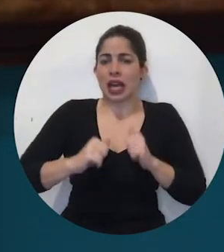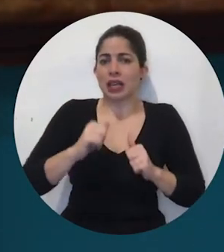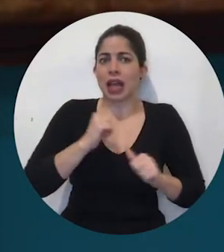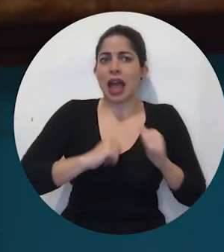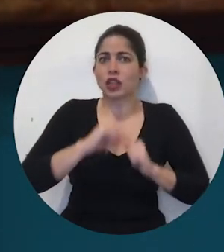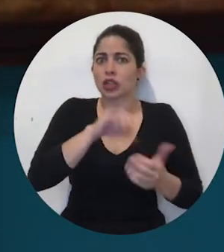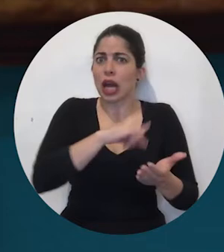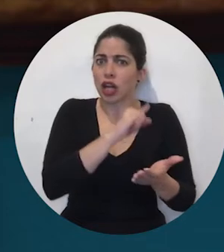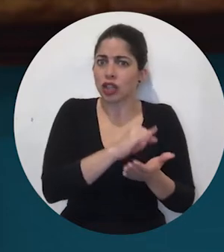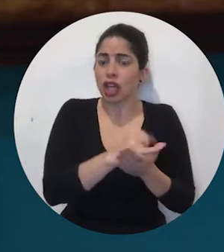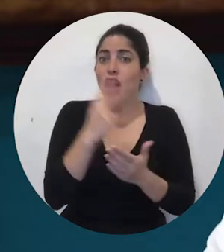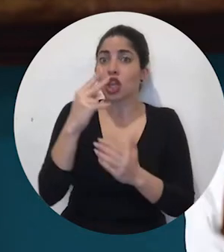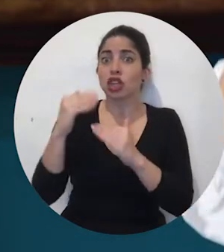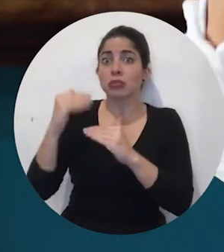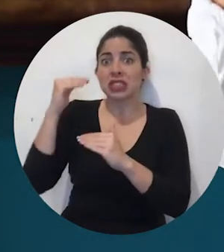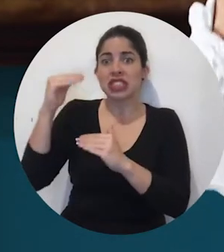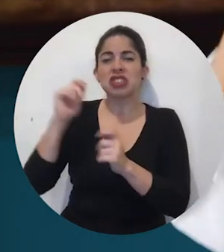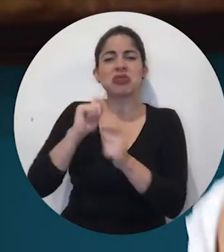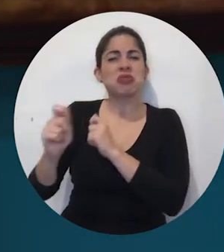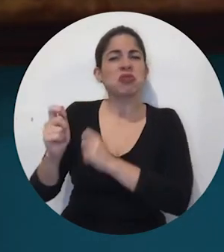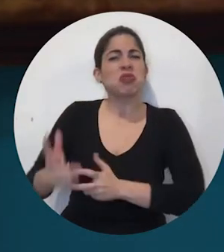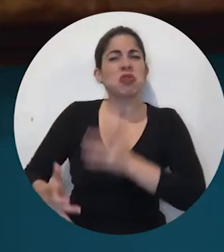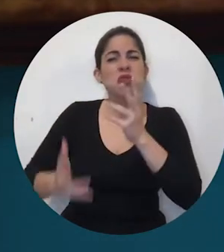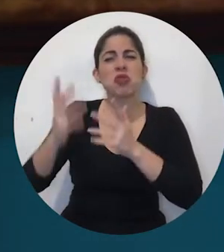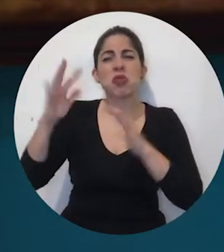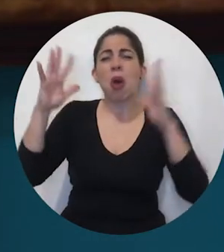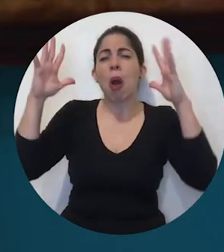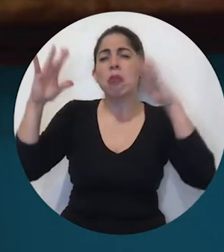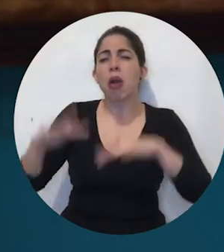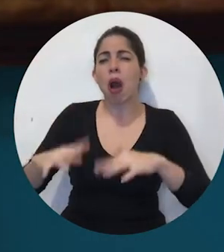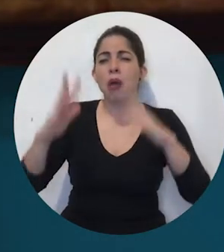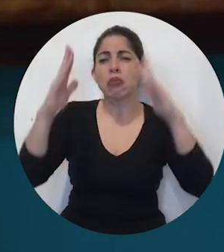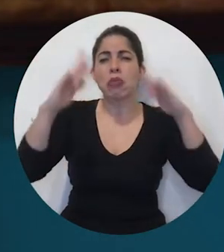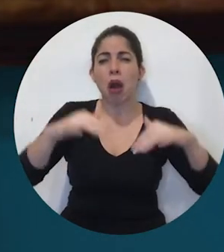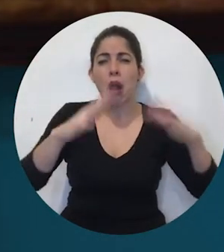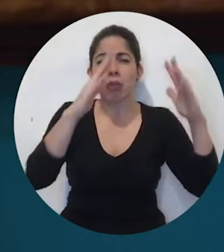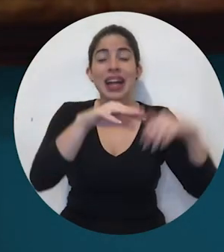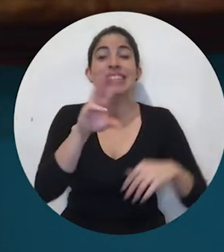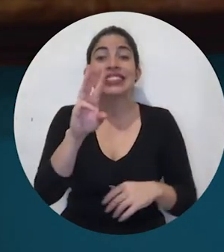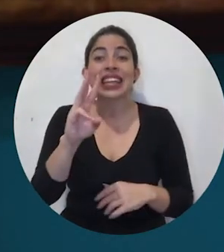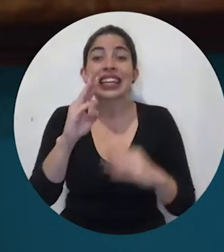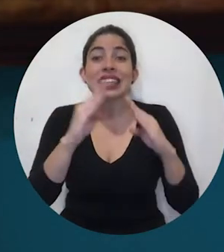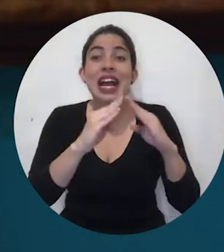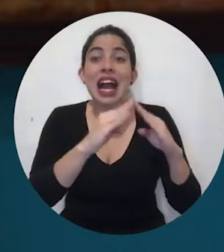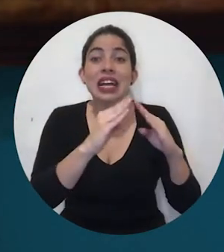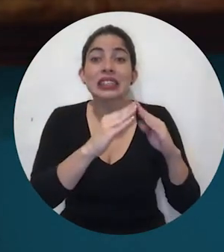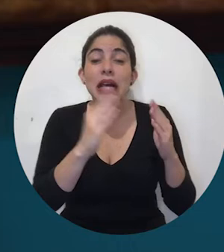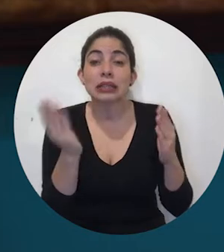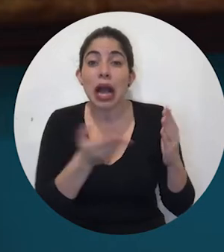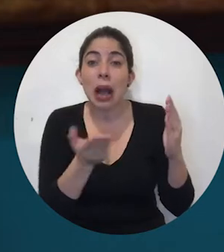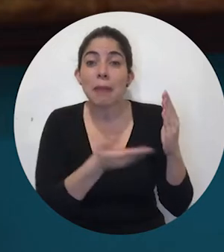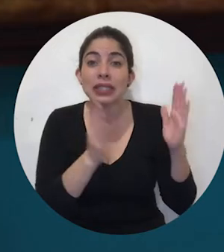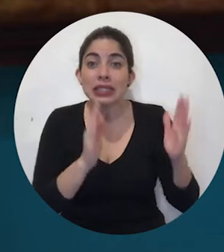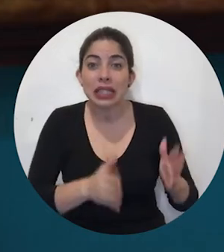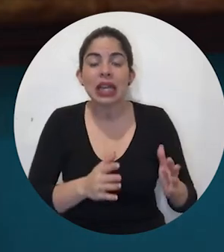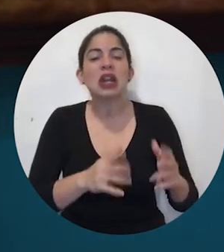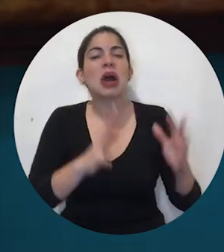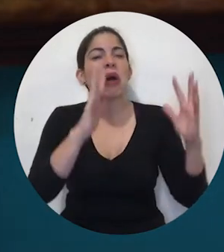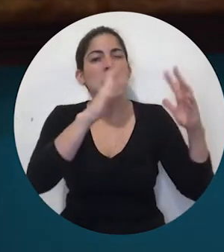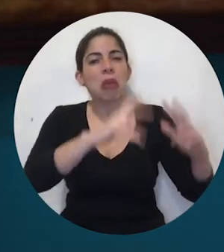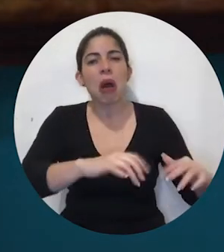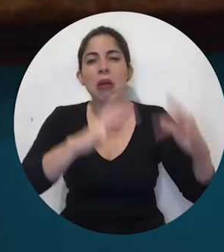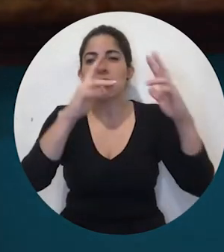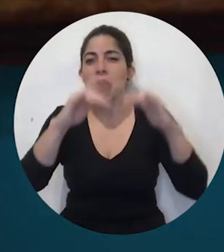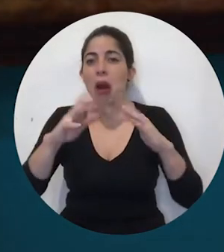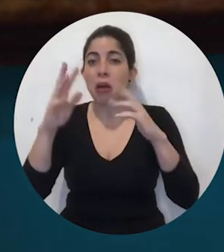de San José, de dos pisos. Eso lo quemaron, solo cenizas quedaron y seis casas de peones.